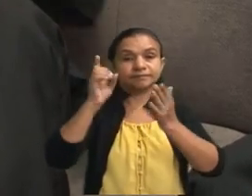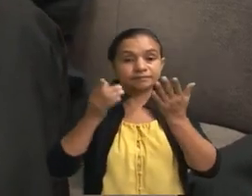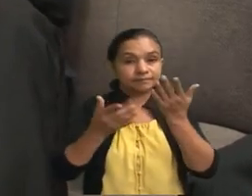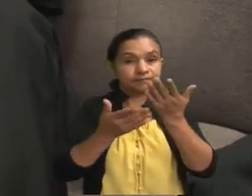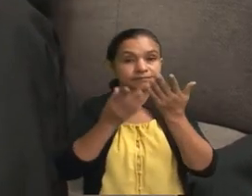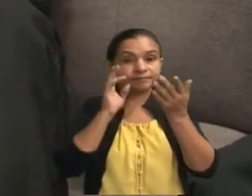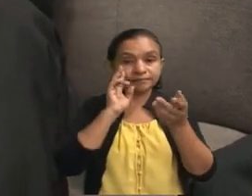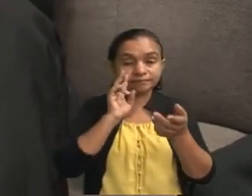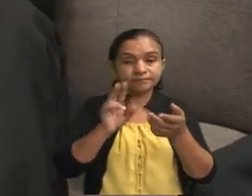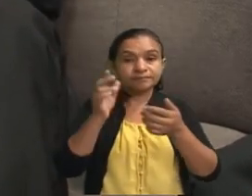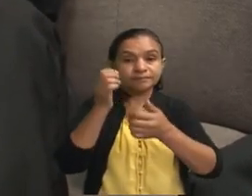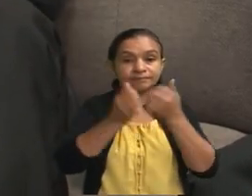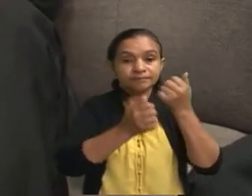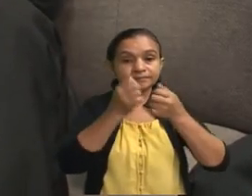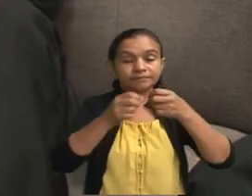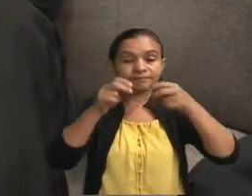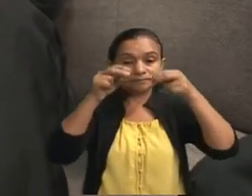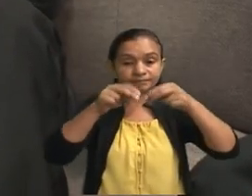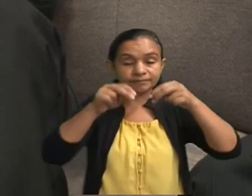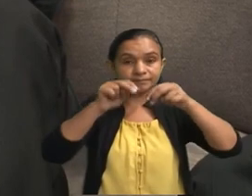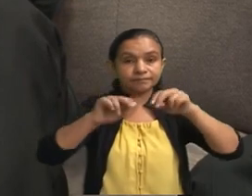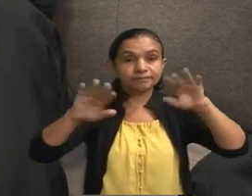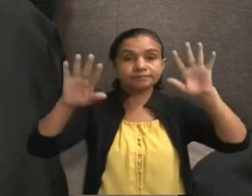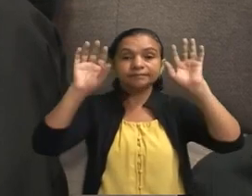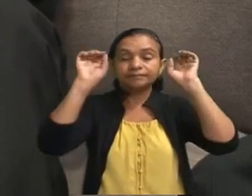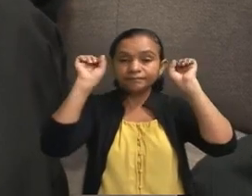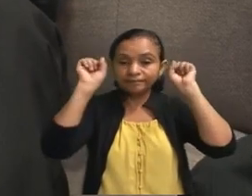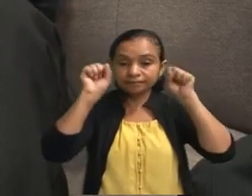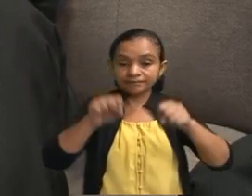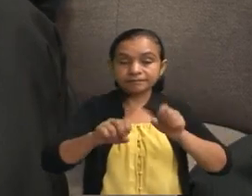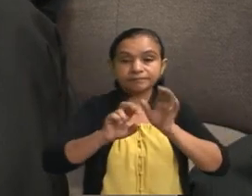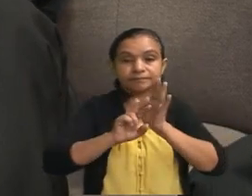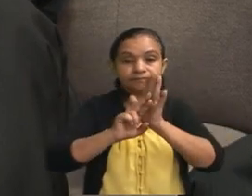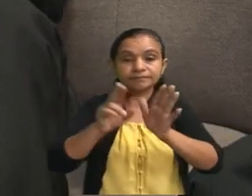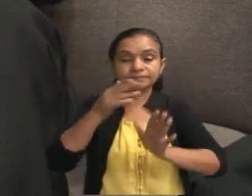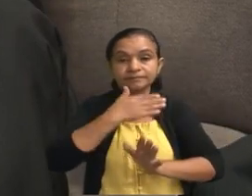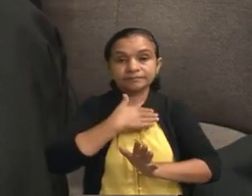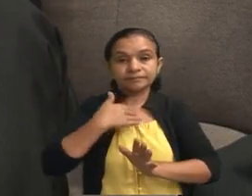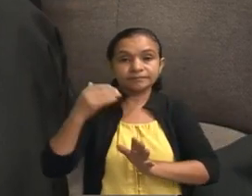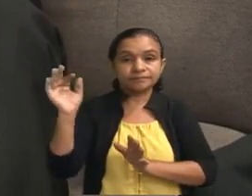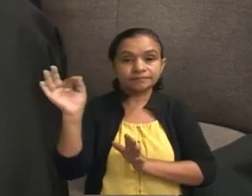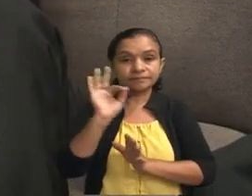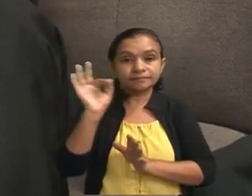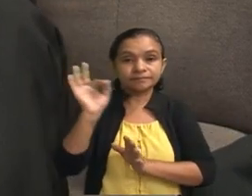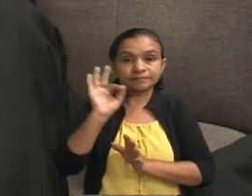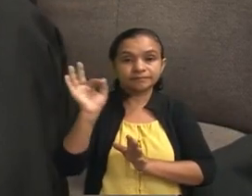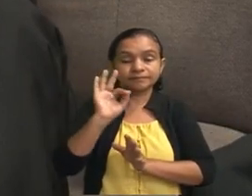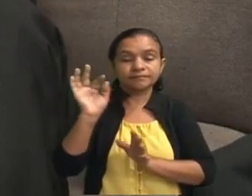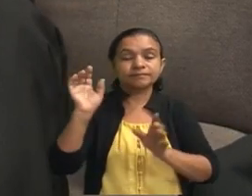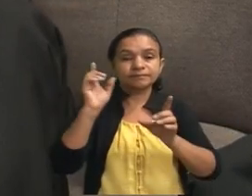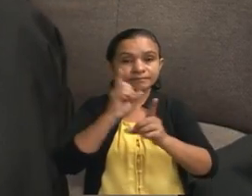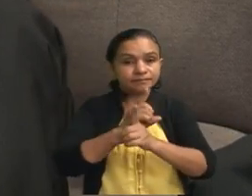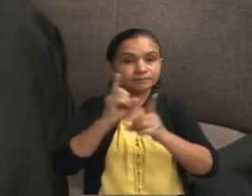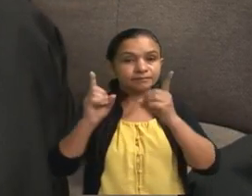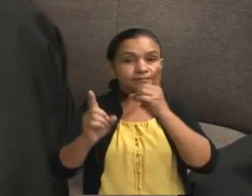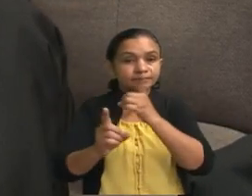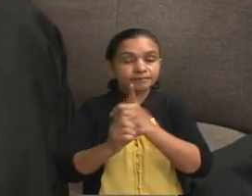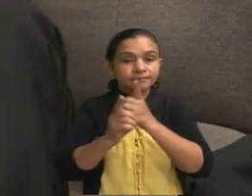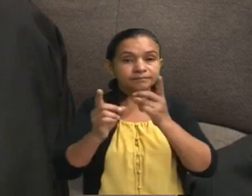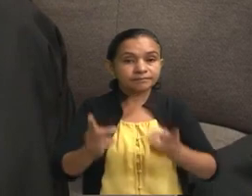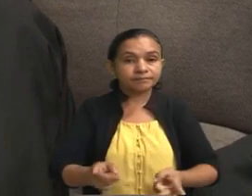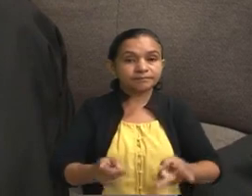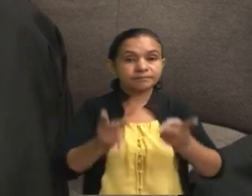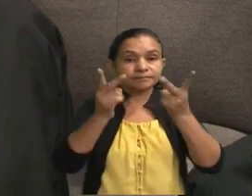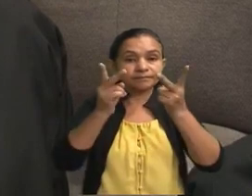de identificación de los fenómenos. ¿Para qué? Para poder responder de la mejor manera y garantizar de que la vida de